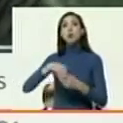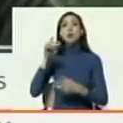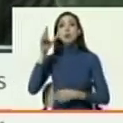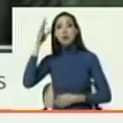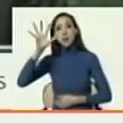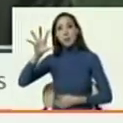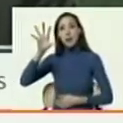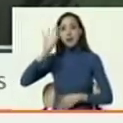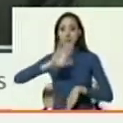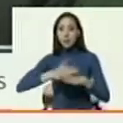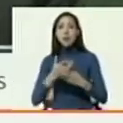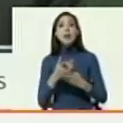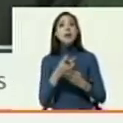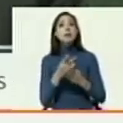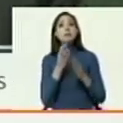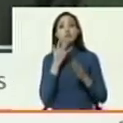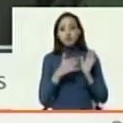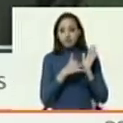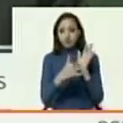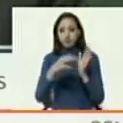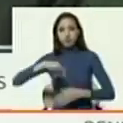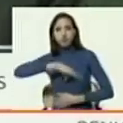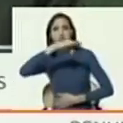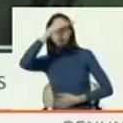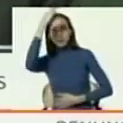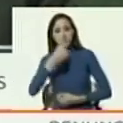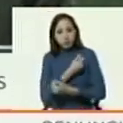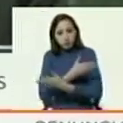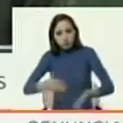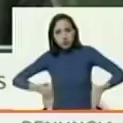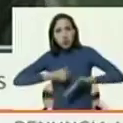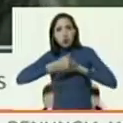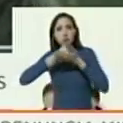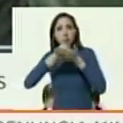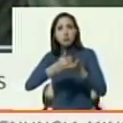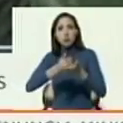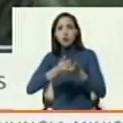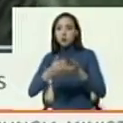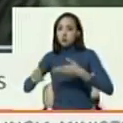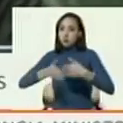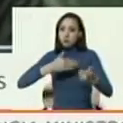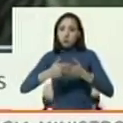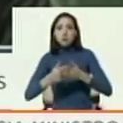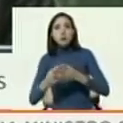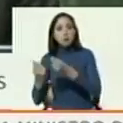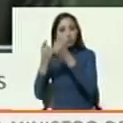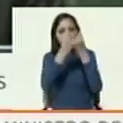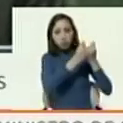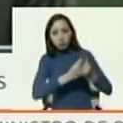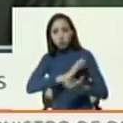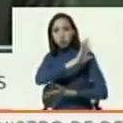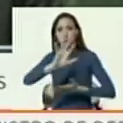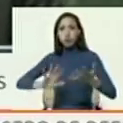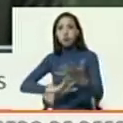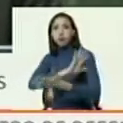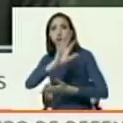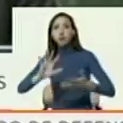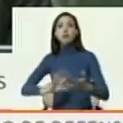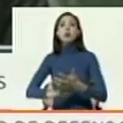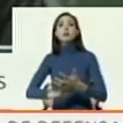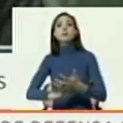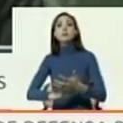ha caracterizado por su espíritu de solidaridad al brindar, pese a las dificultades económicas y en el marco de la cooperación